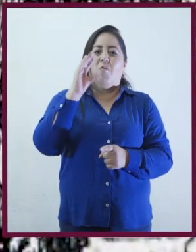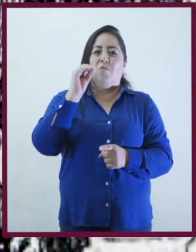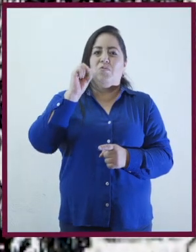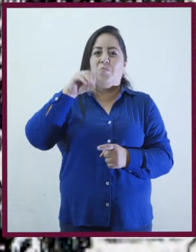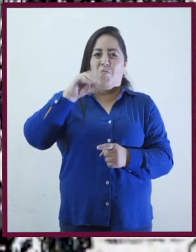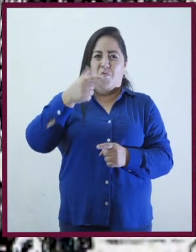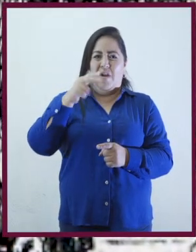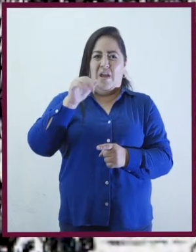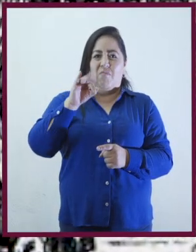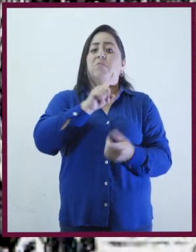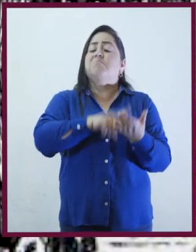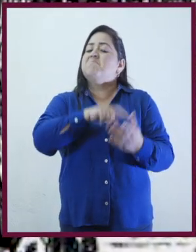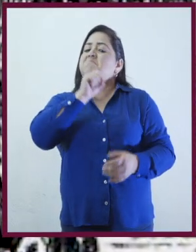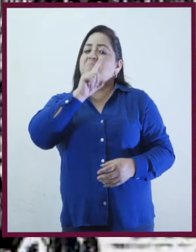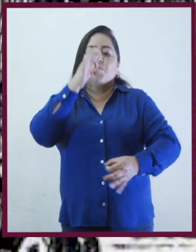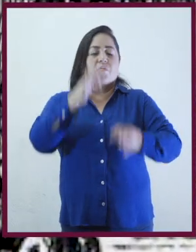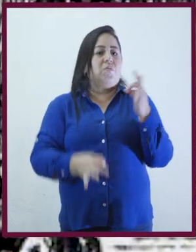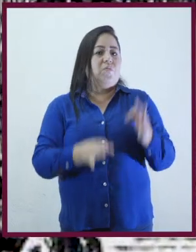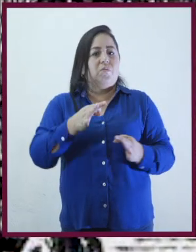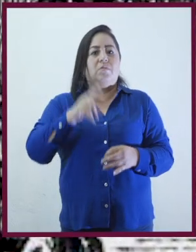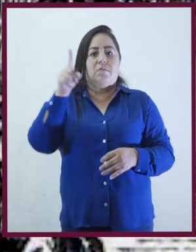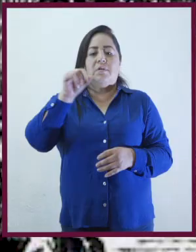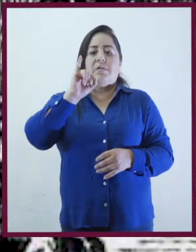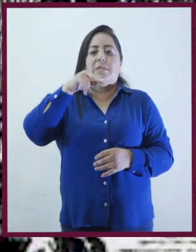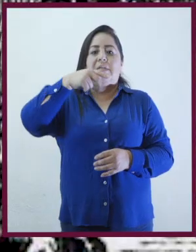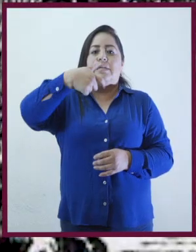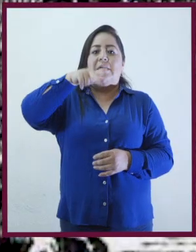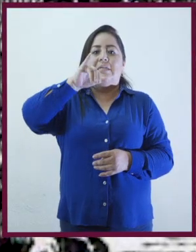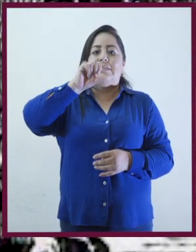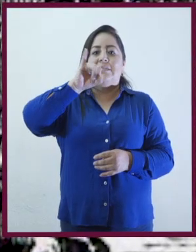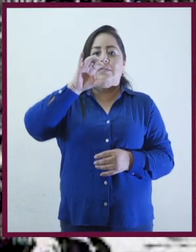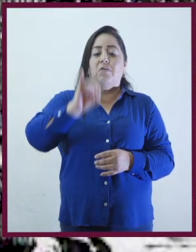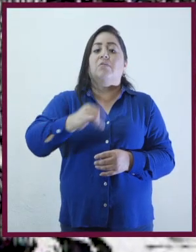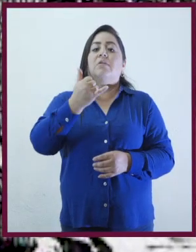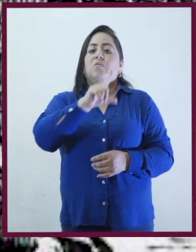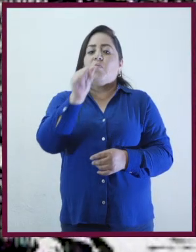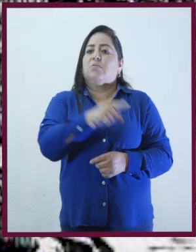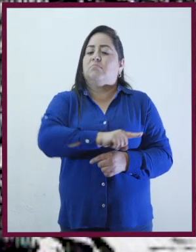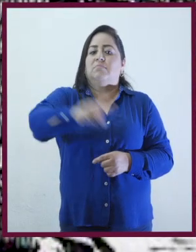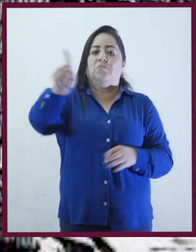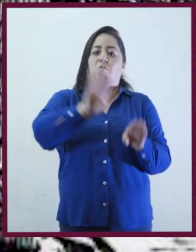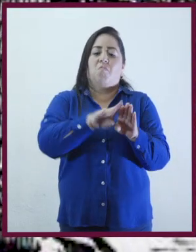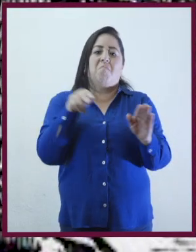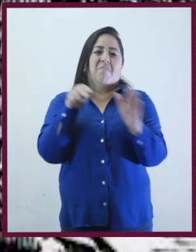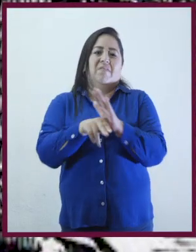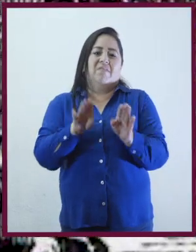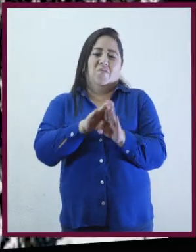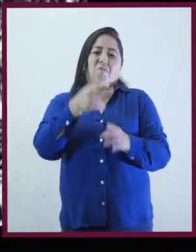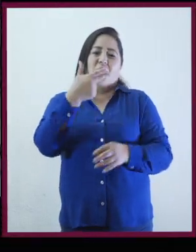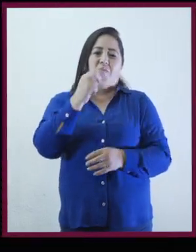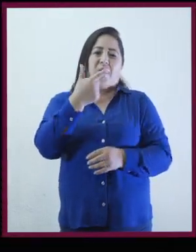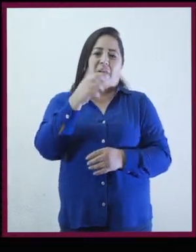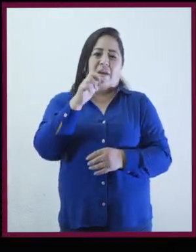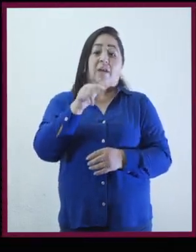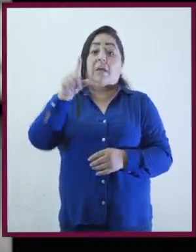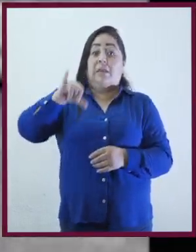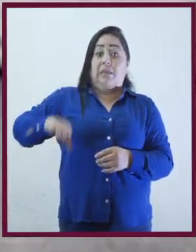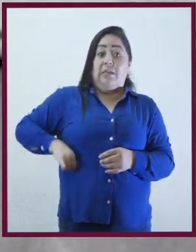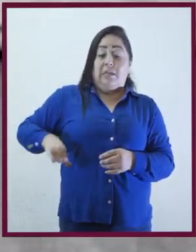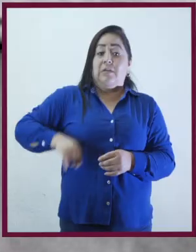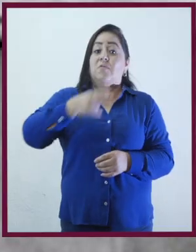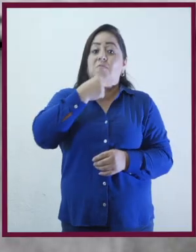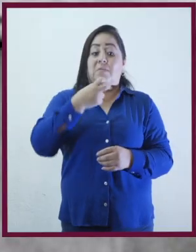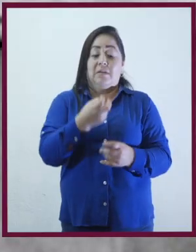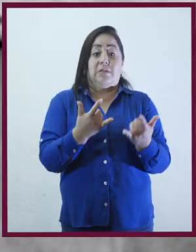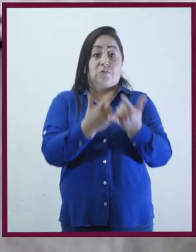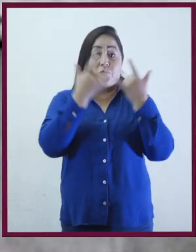fue juzgado por el Tribunal del Santo Oficio de la Inquisición y condenado a la hoguera. El interés de Carlo Ginzburg